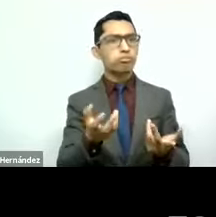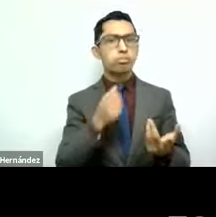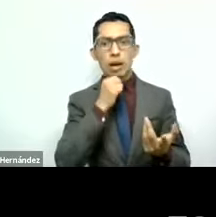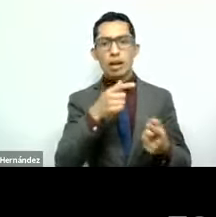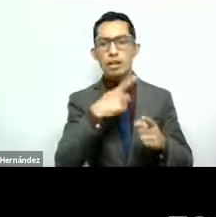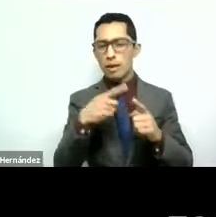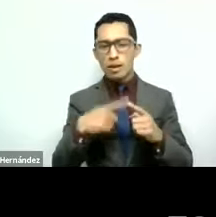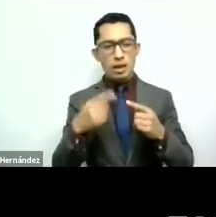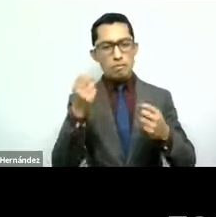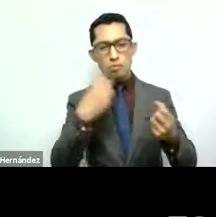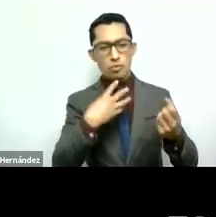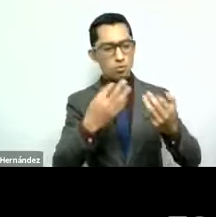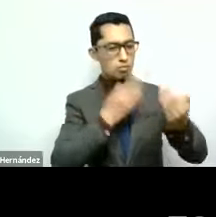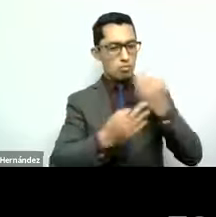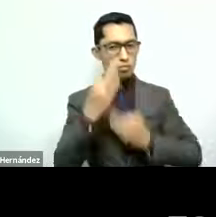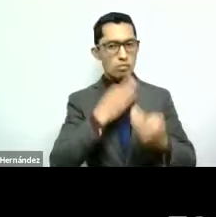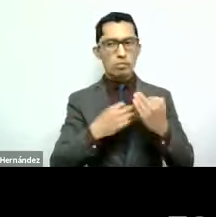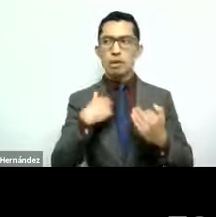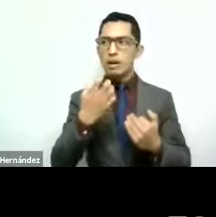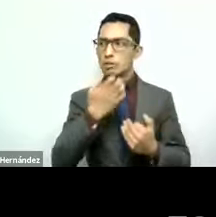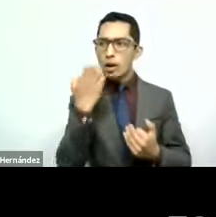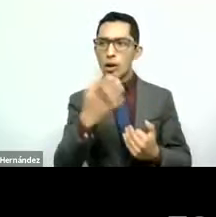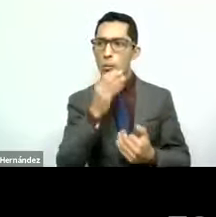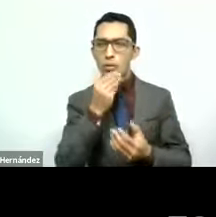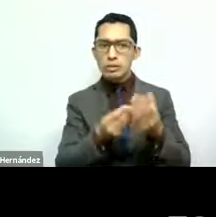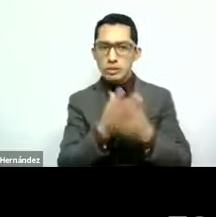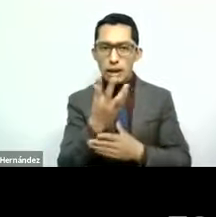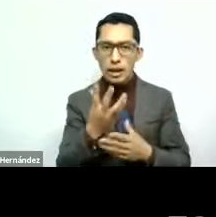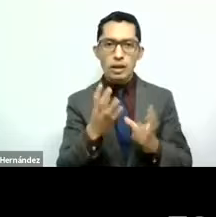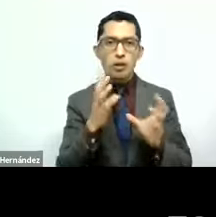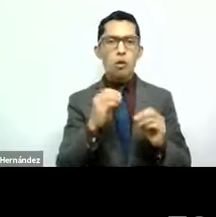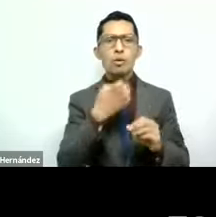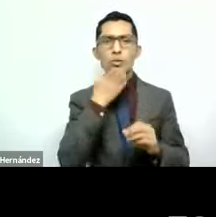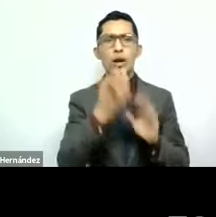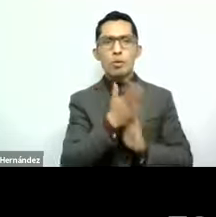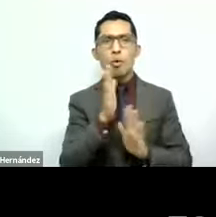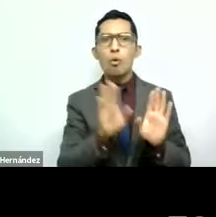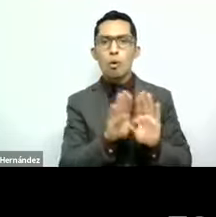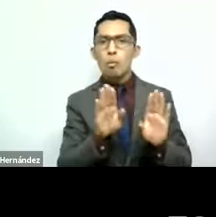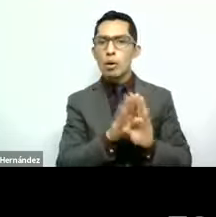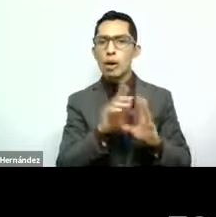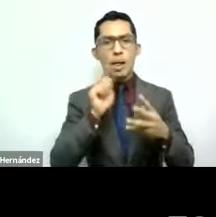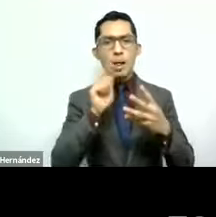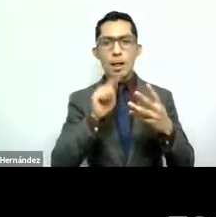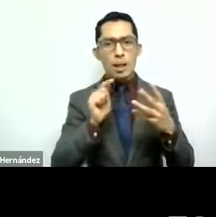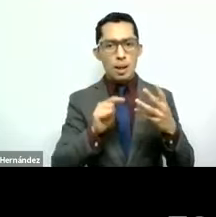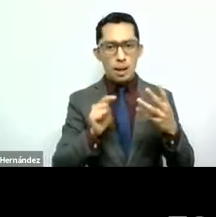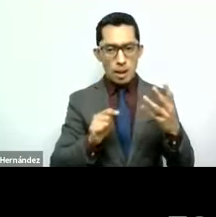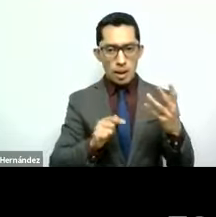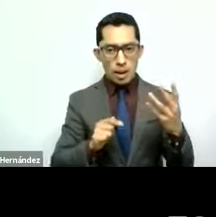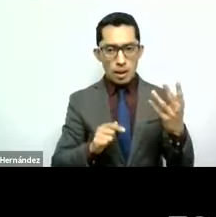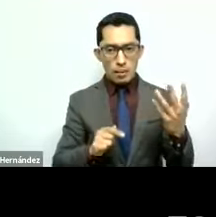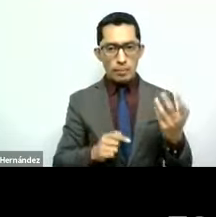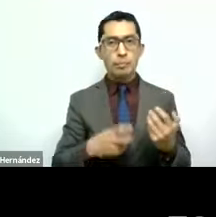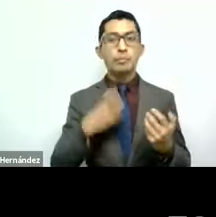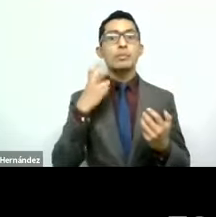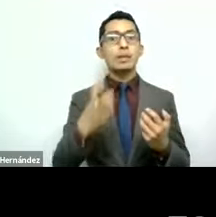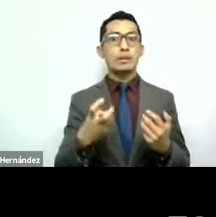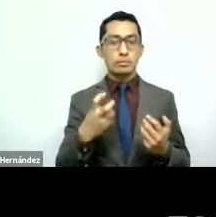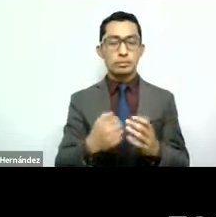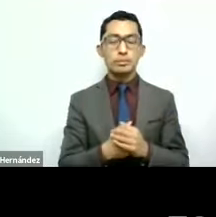resiente que no puedo ir a la escuela o en qué condiciones debo ir a la escuela, etcétera. Entonces, y